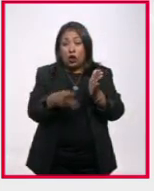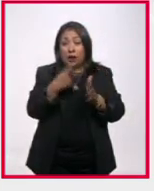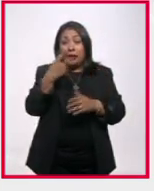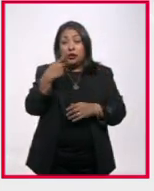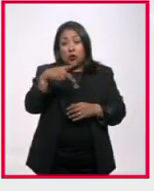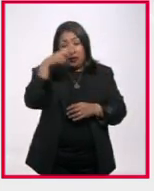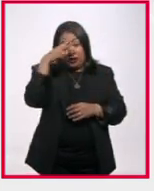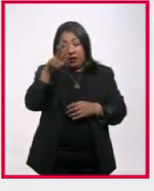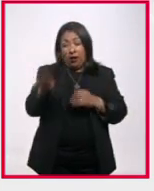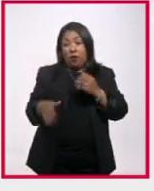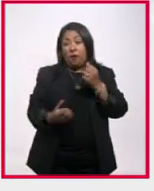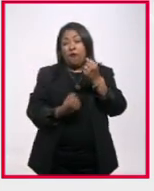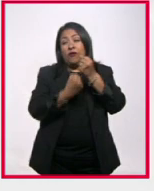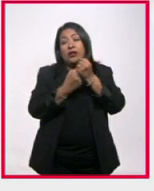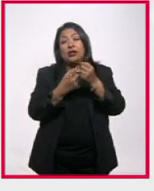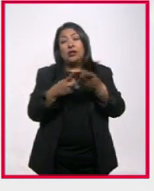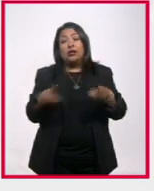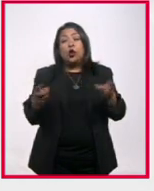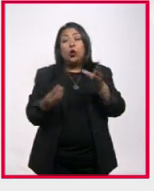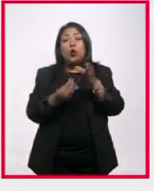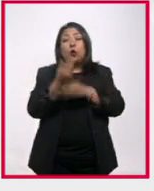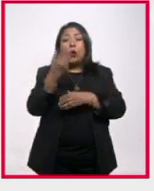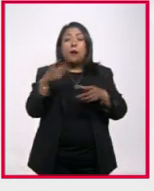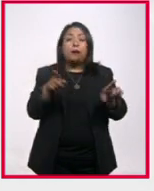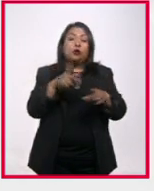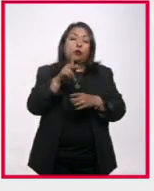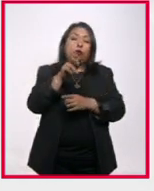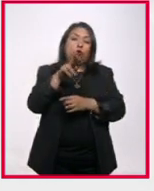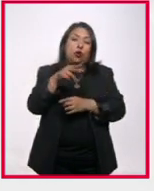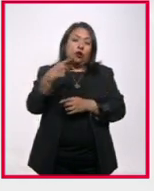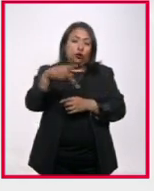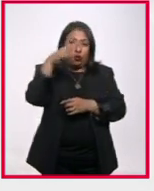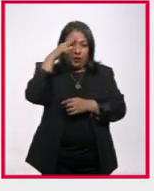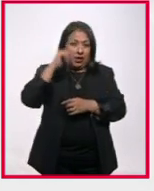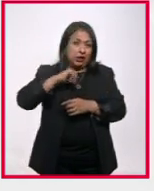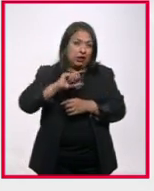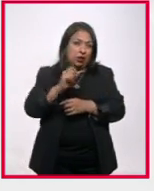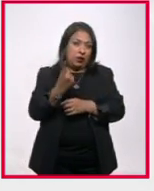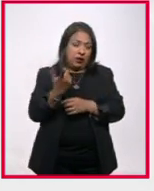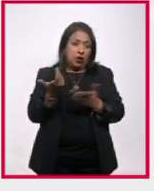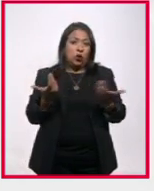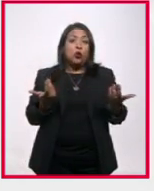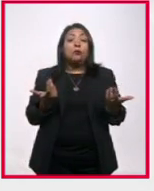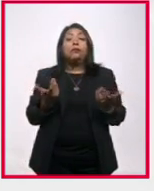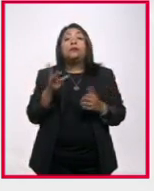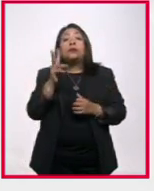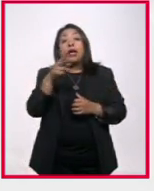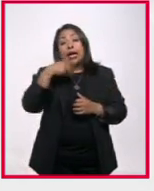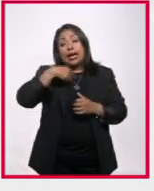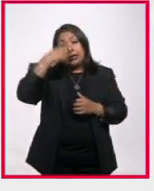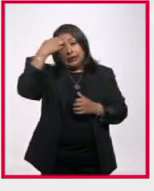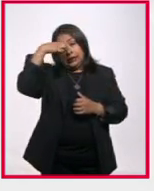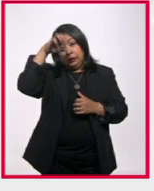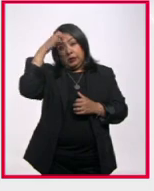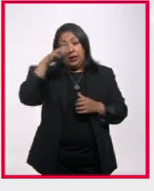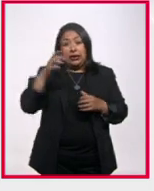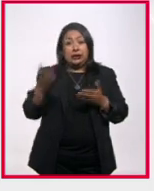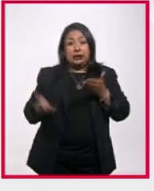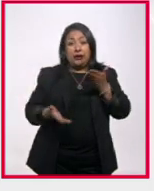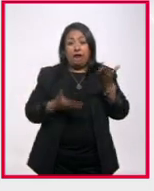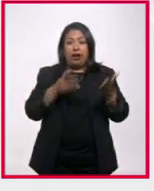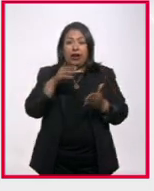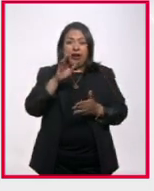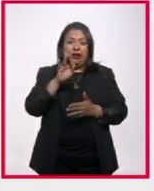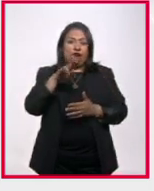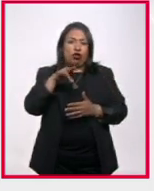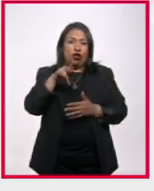de las bases del desarrollo de la nueva música popular mexicana del siglo XXI. Entonces, la experiencia con un ballet folclórico es